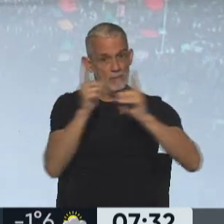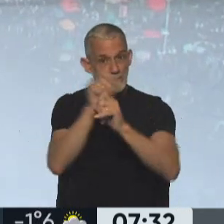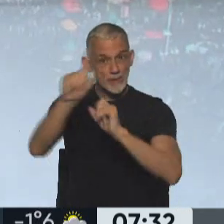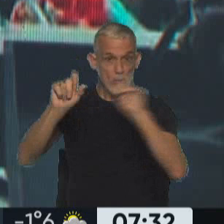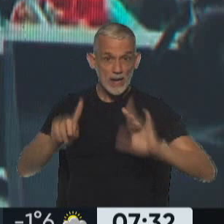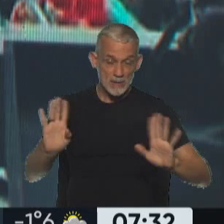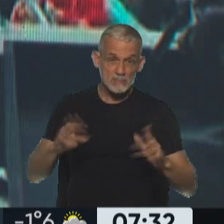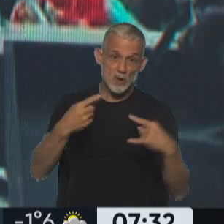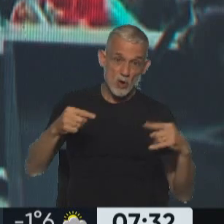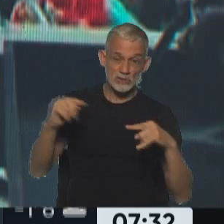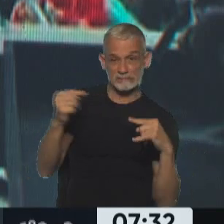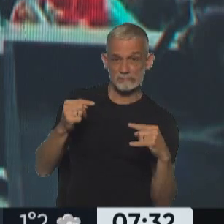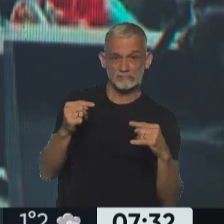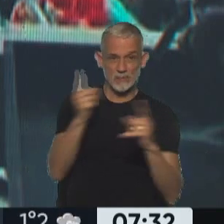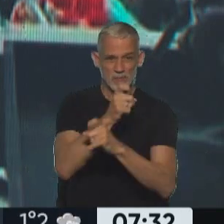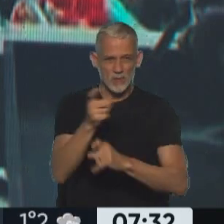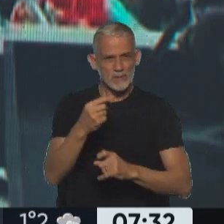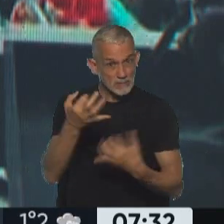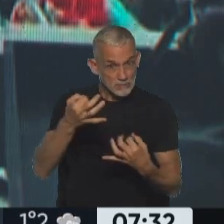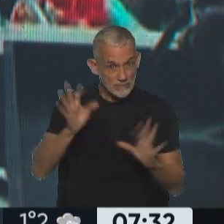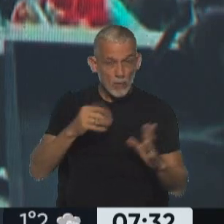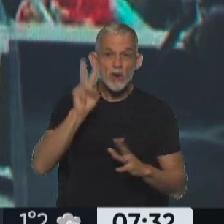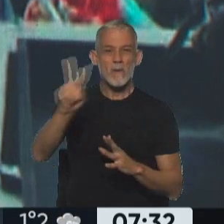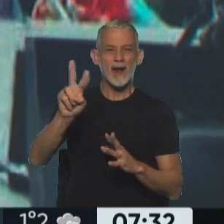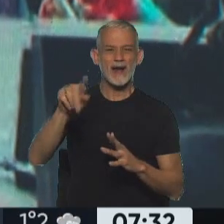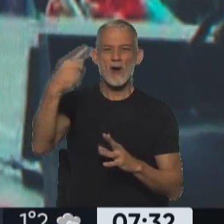sus momentos, sus tensiones, y está bueno tener un contexto